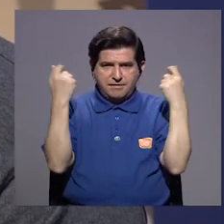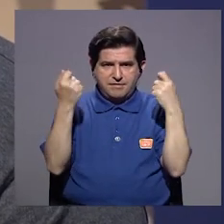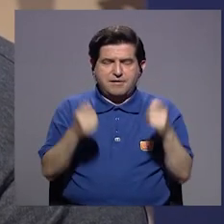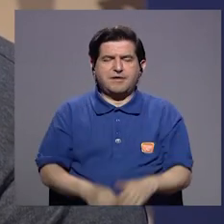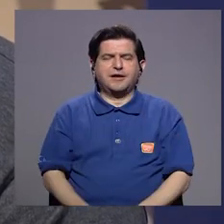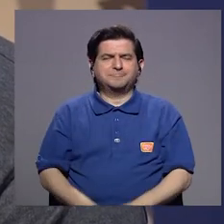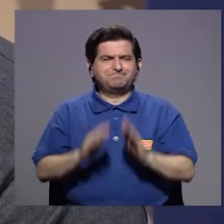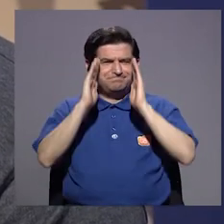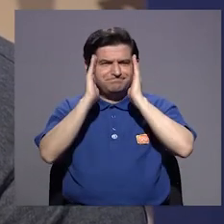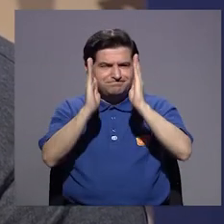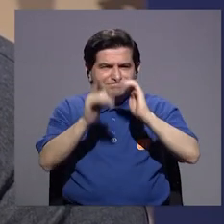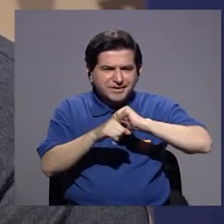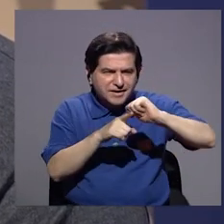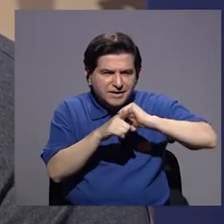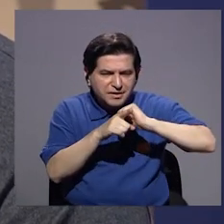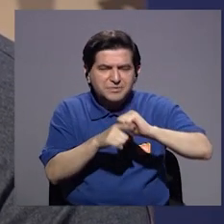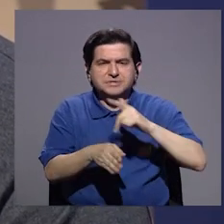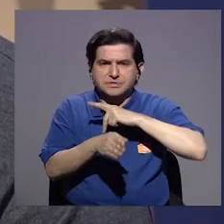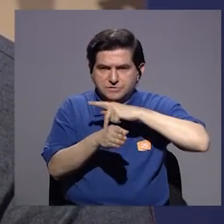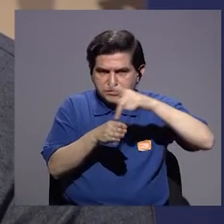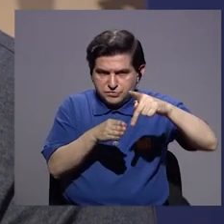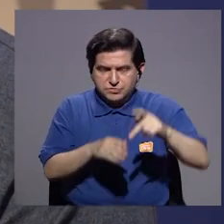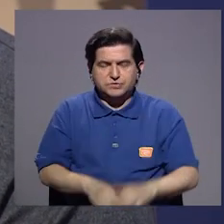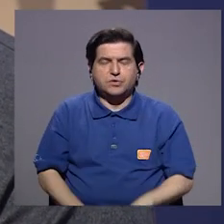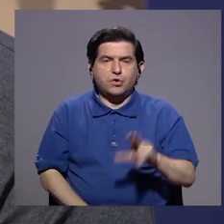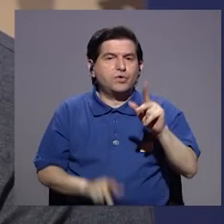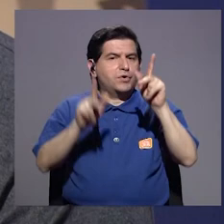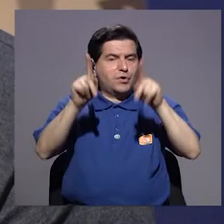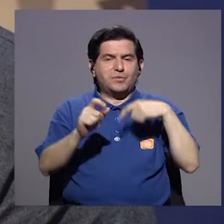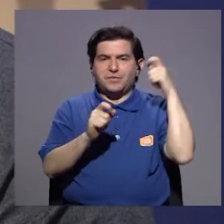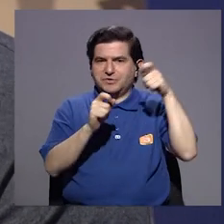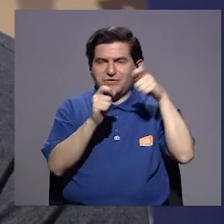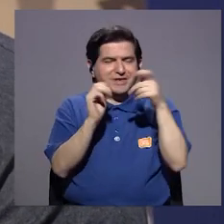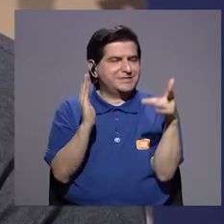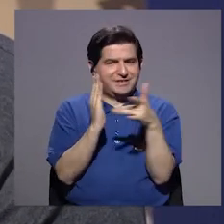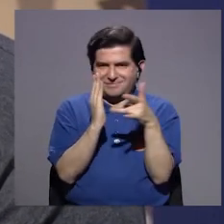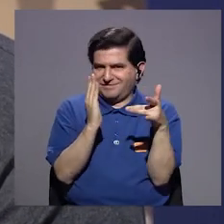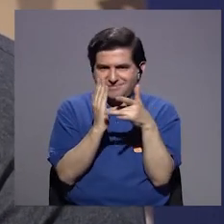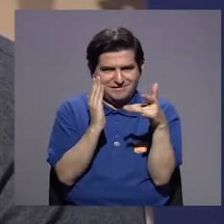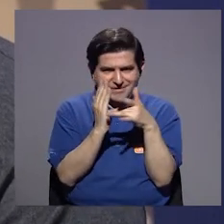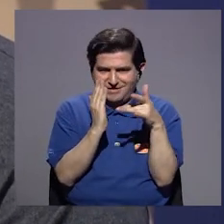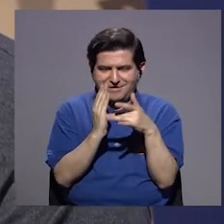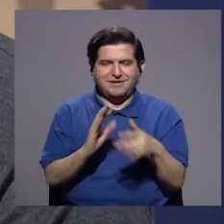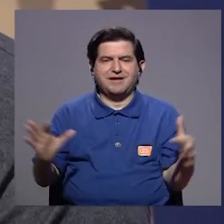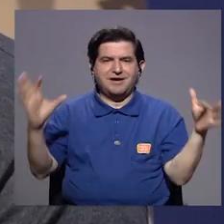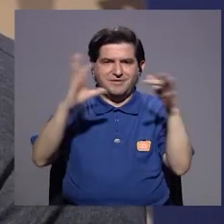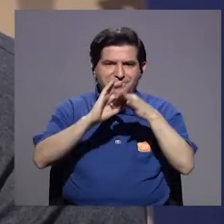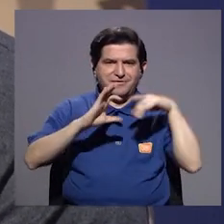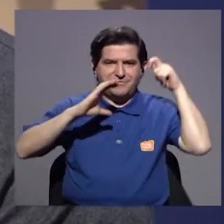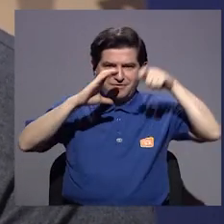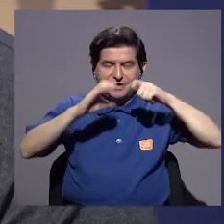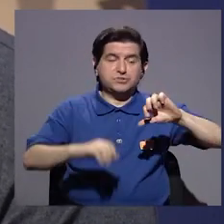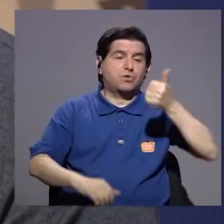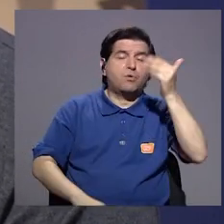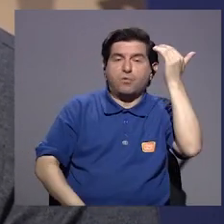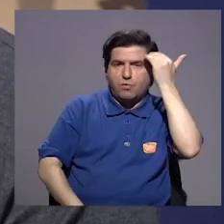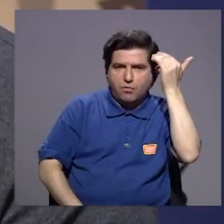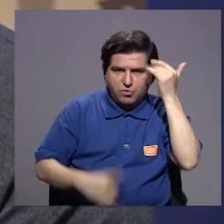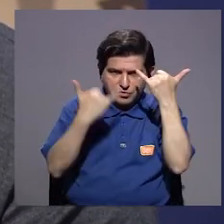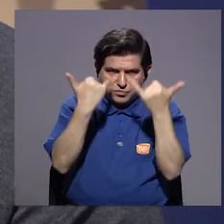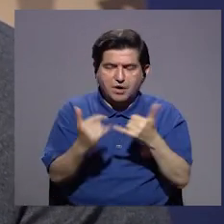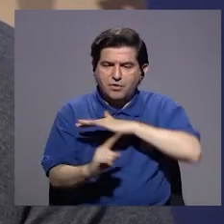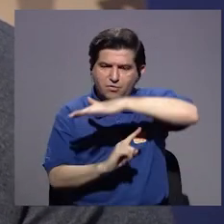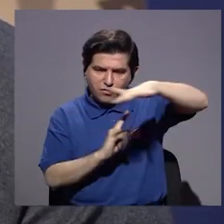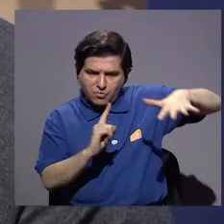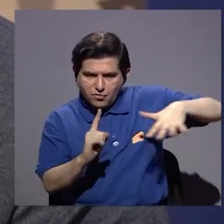el ojo puesto en capacitar profesionales que no son propiamente lo técnico relacionado con el cine, sino otros saberes que se han ido